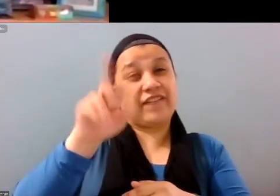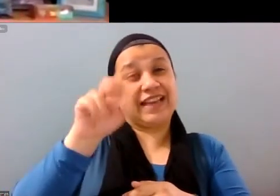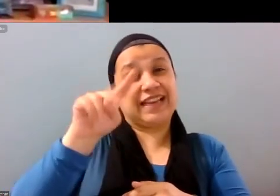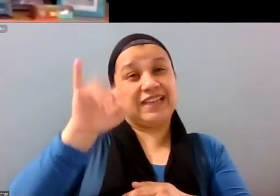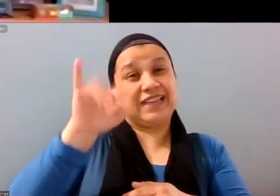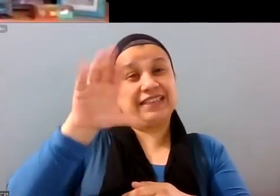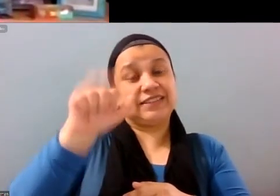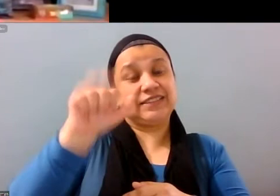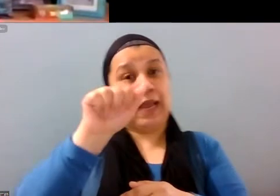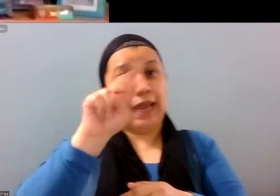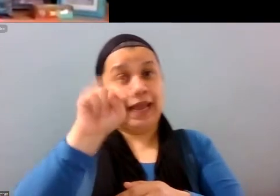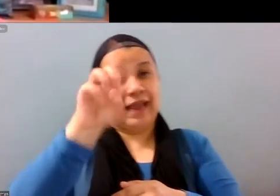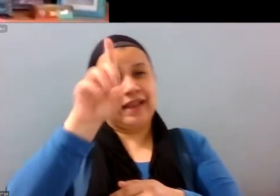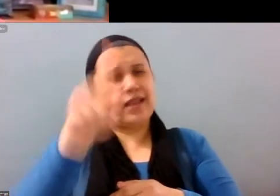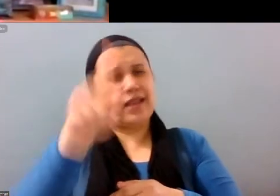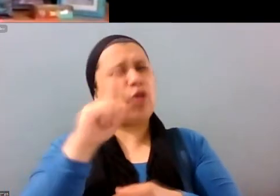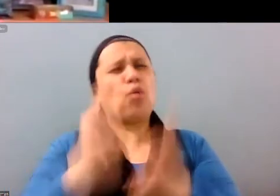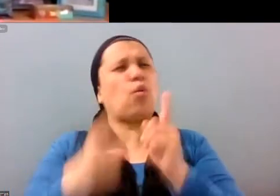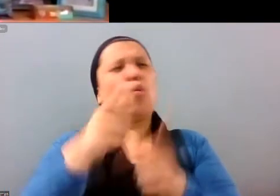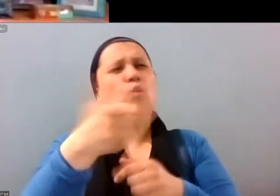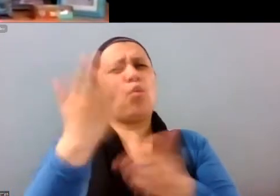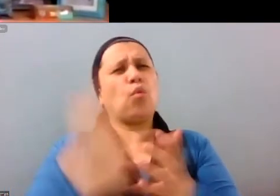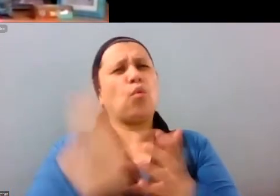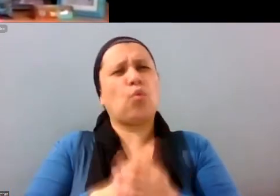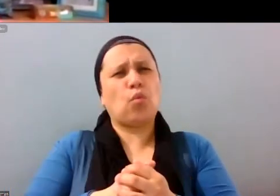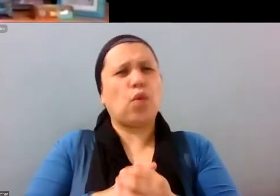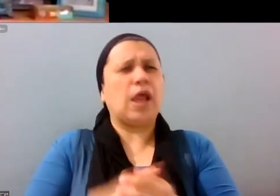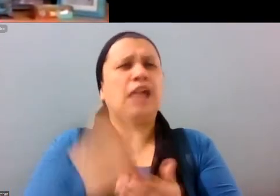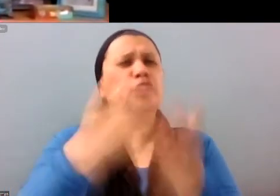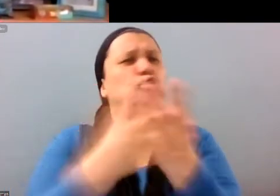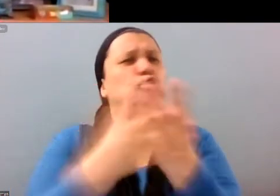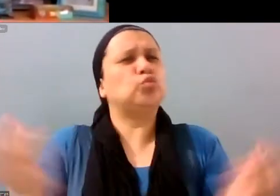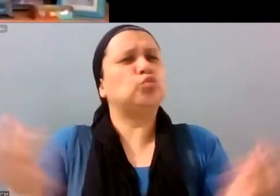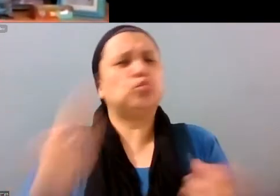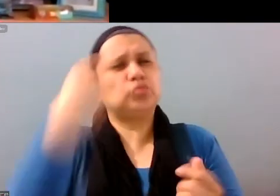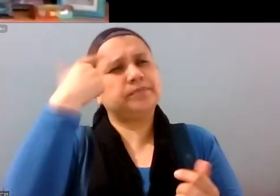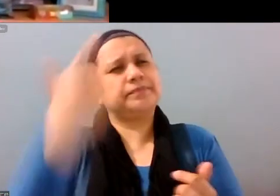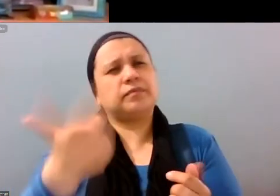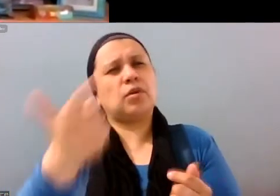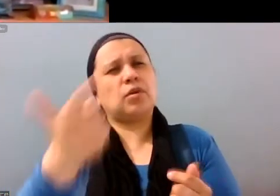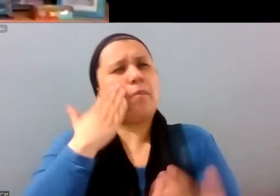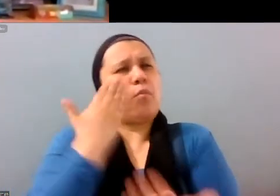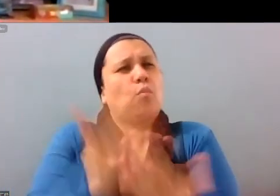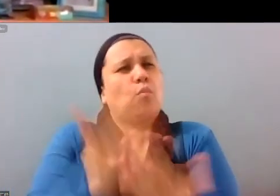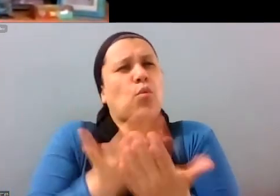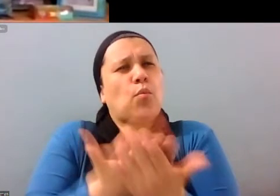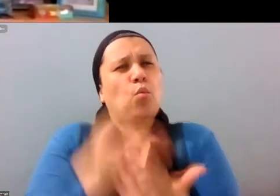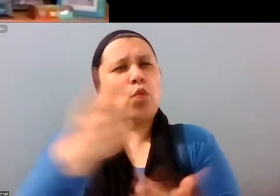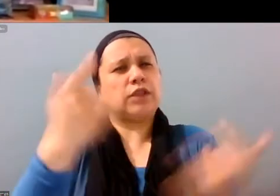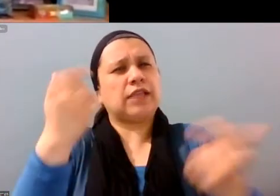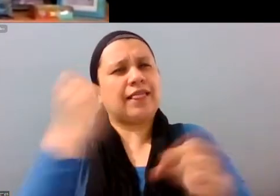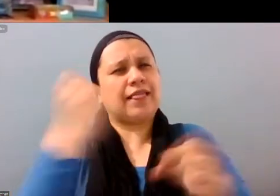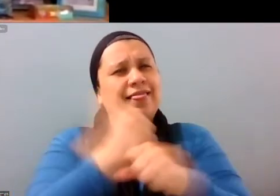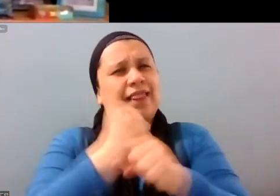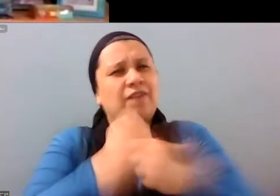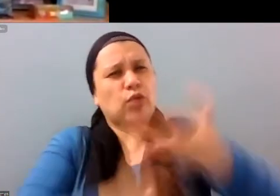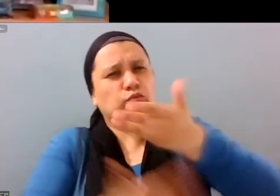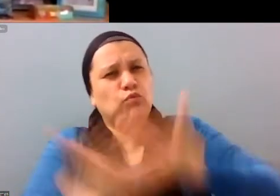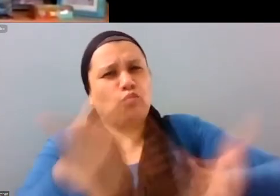cuáles cuáles soluciones cuáles propuestas de trabajo colaborativo se ha planteado el ande